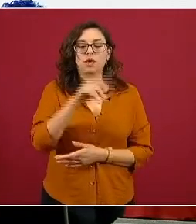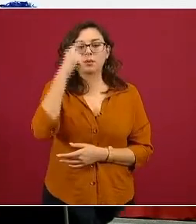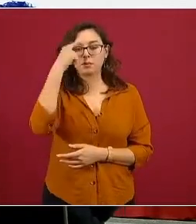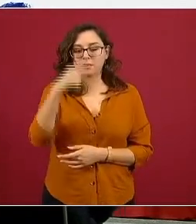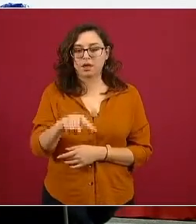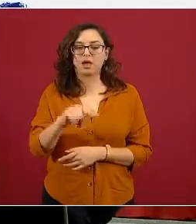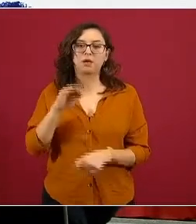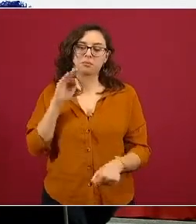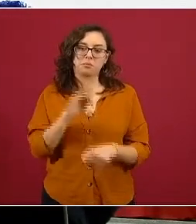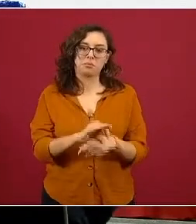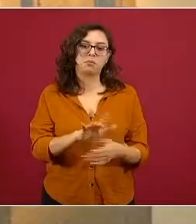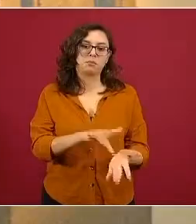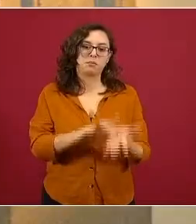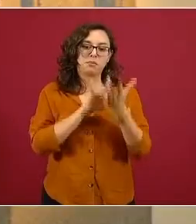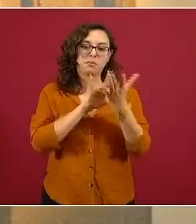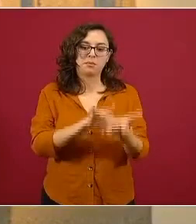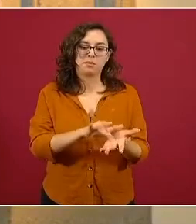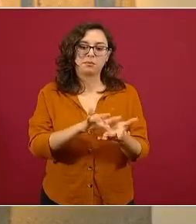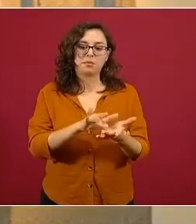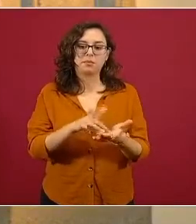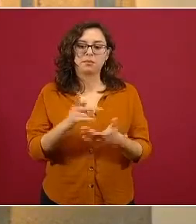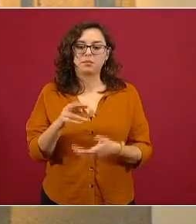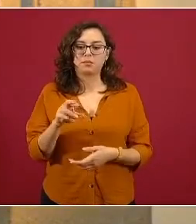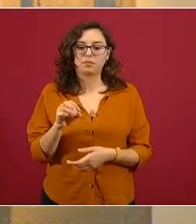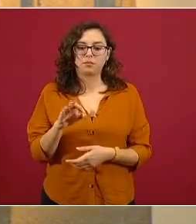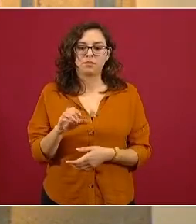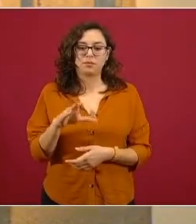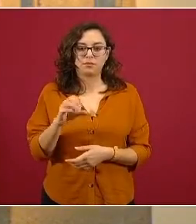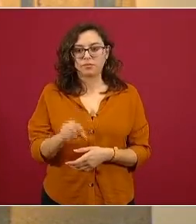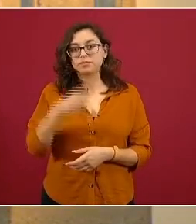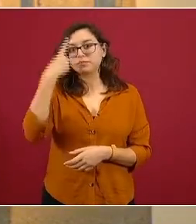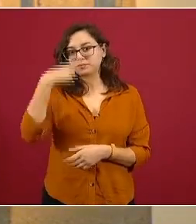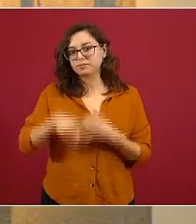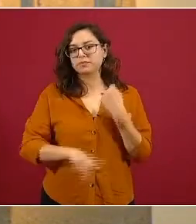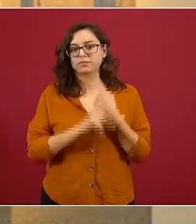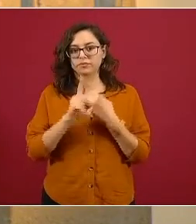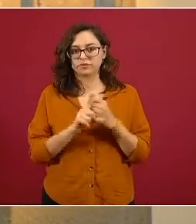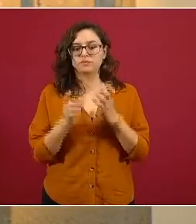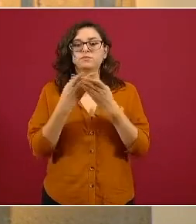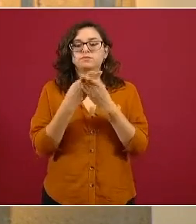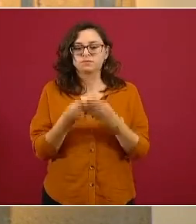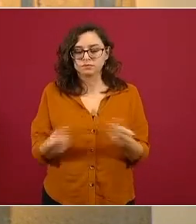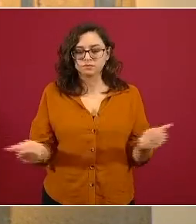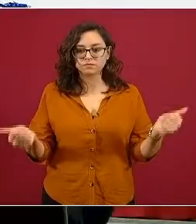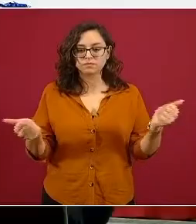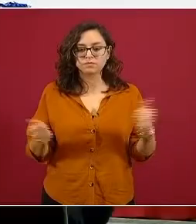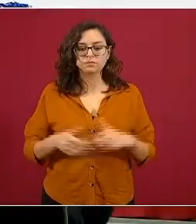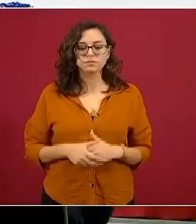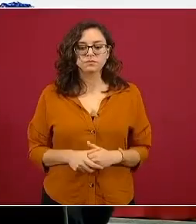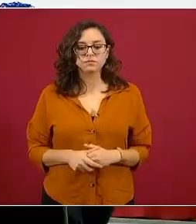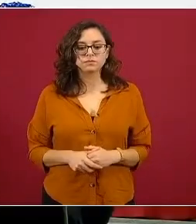obtener este tipo de apoyos por parte de la Profeco para solucionar sus conflictos con los clientes.